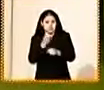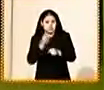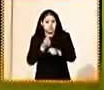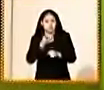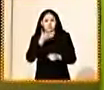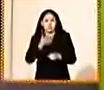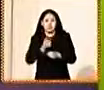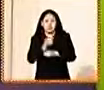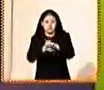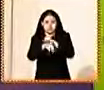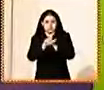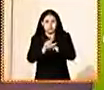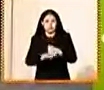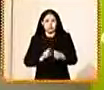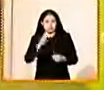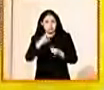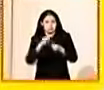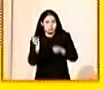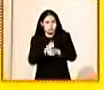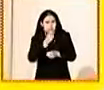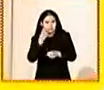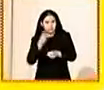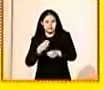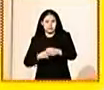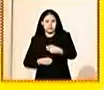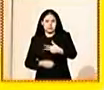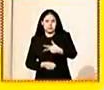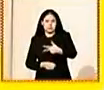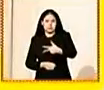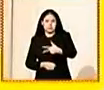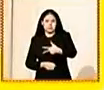de Pega 3. Primer número favorecido.